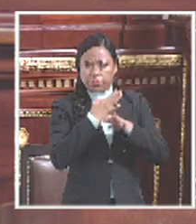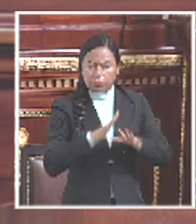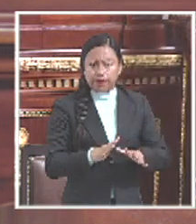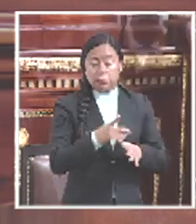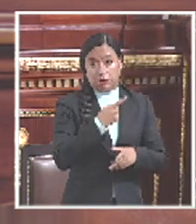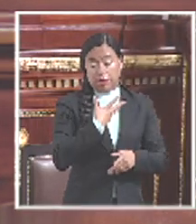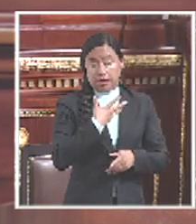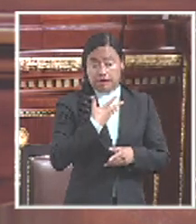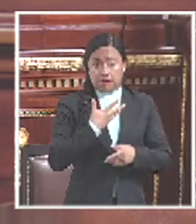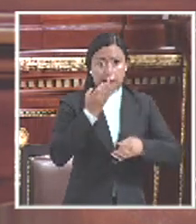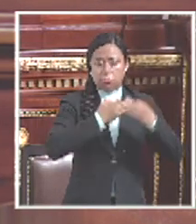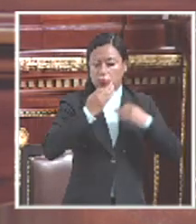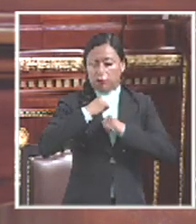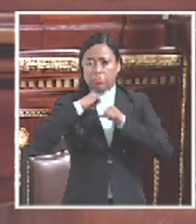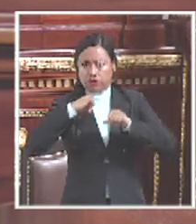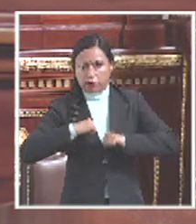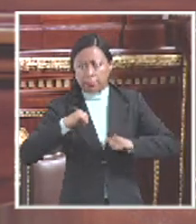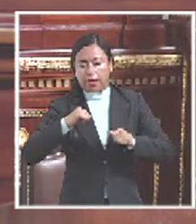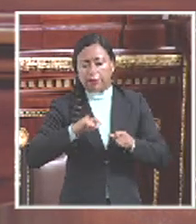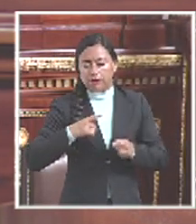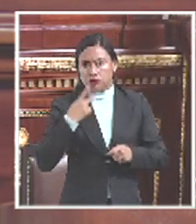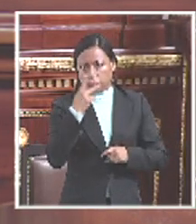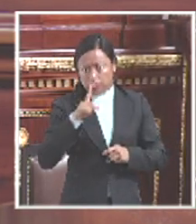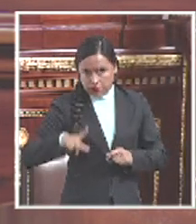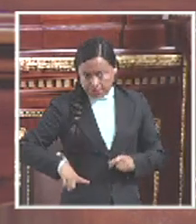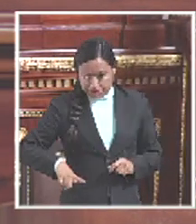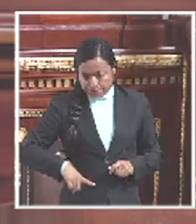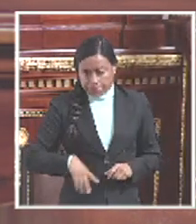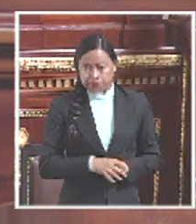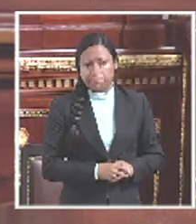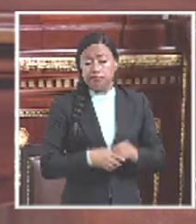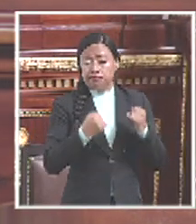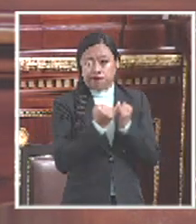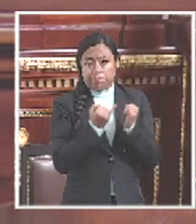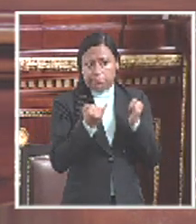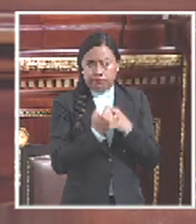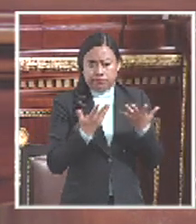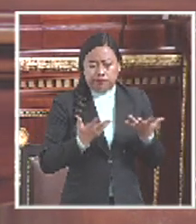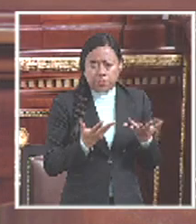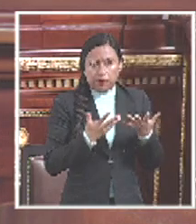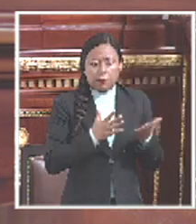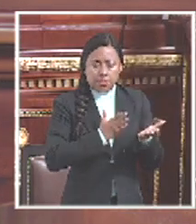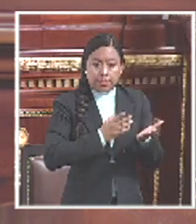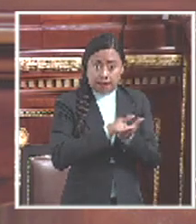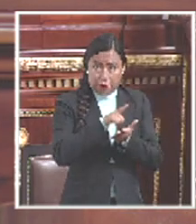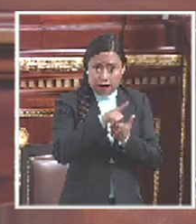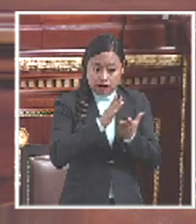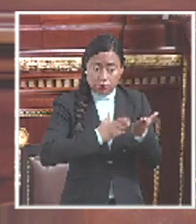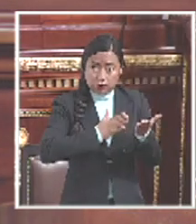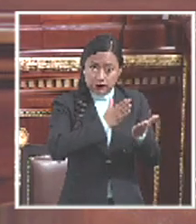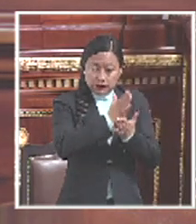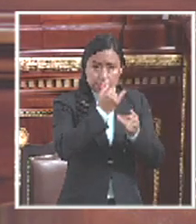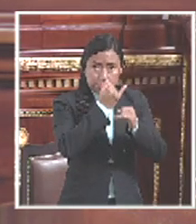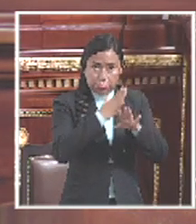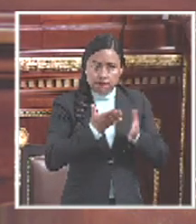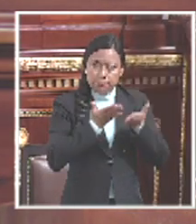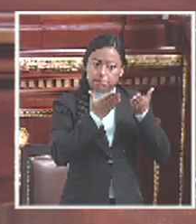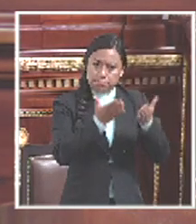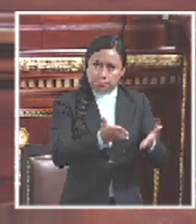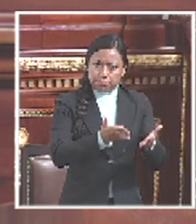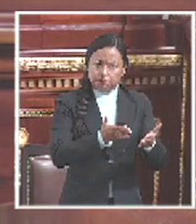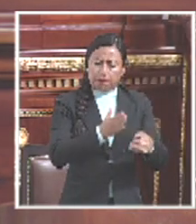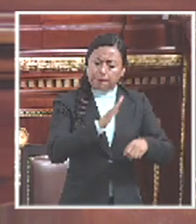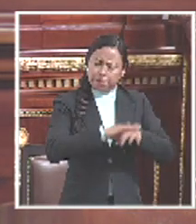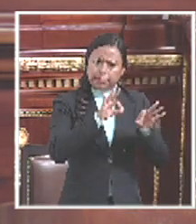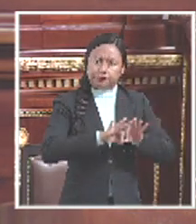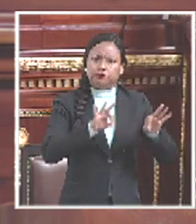toda autoridad gubernamental. Más allá del aspecto general del derecho al acceso a la información, es importante contar con